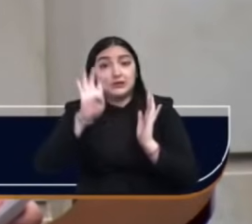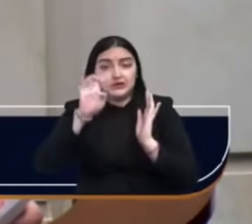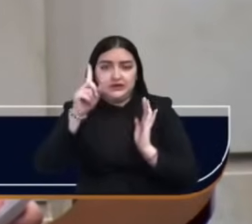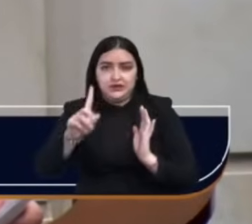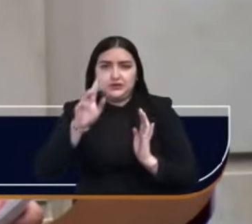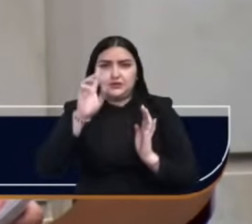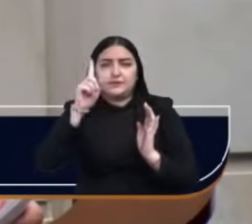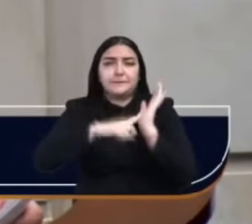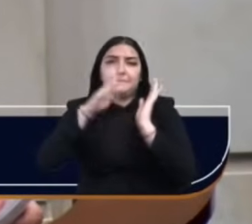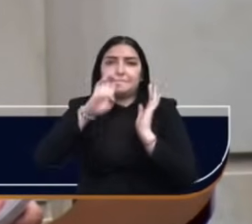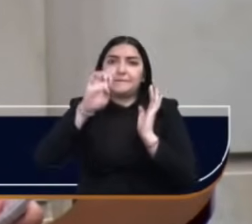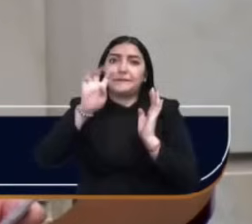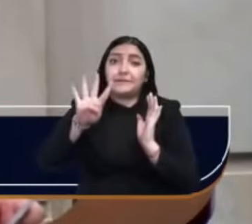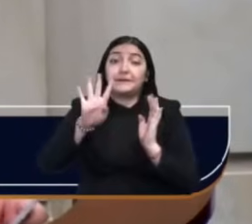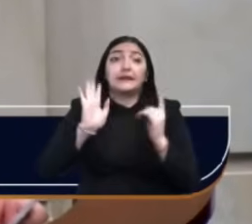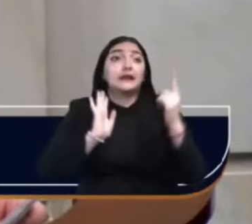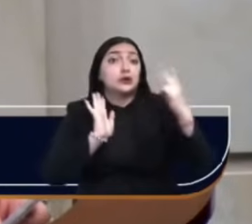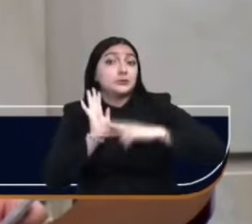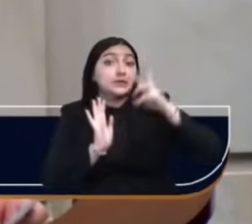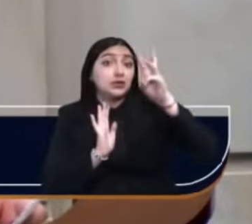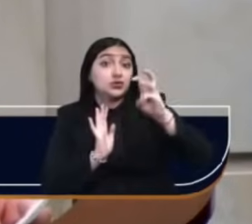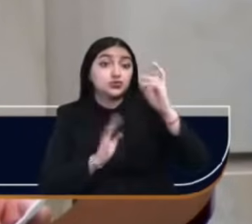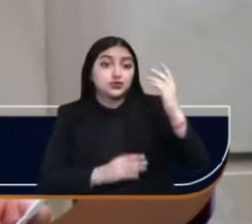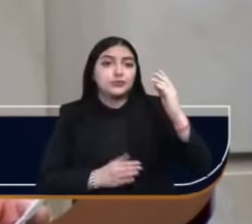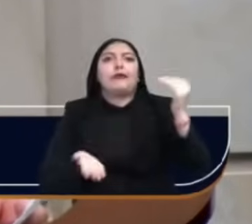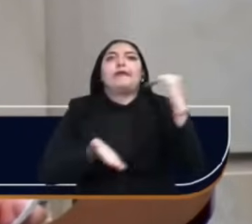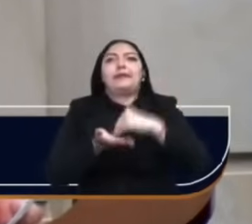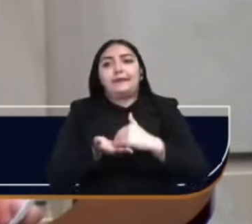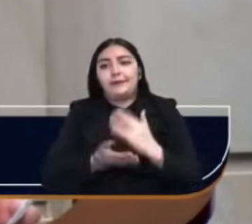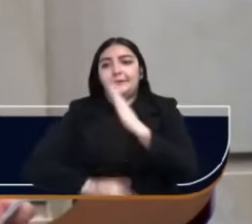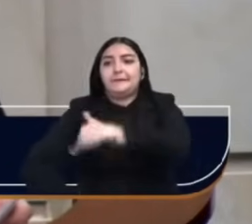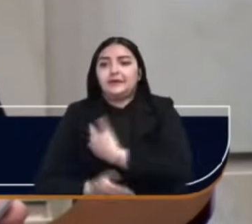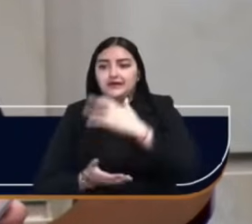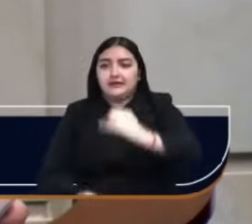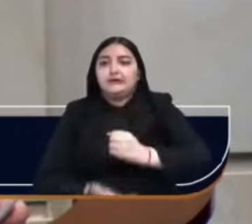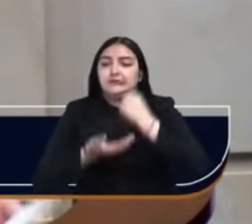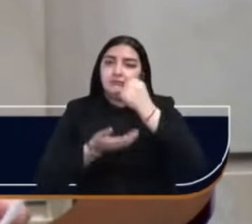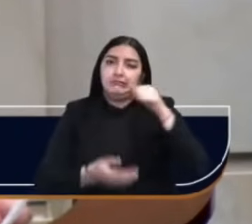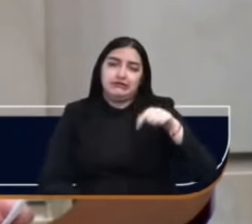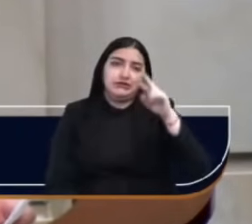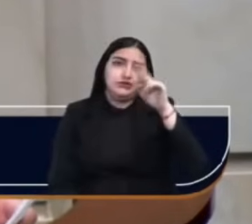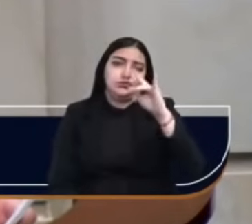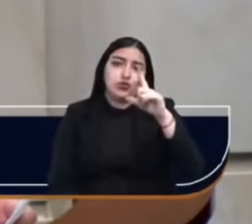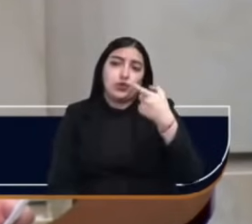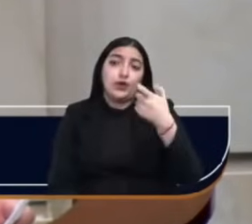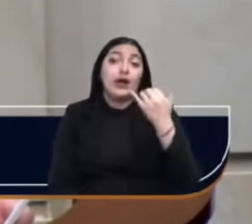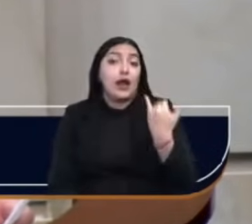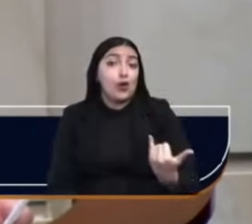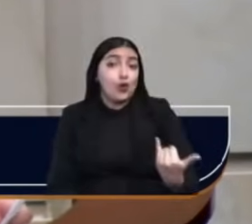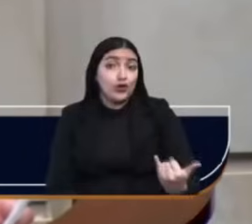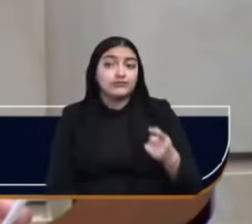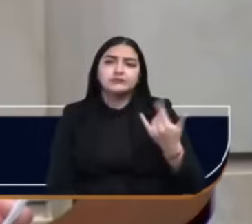1994. En el 2008, el ministro de Hacienda, nuevamente Óscar Iván Zuluaga, que hoy obviamente